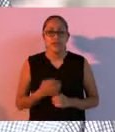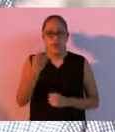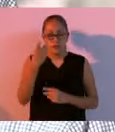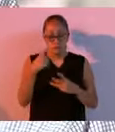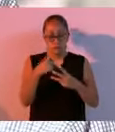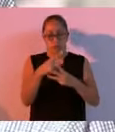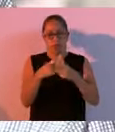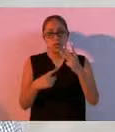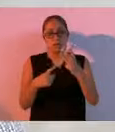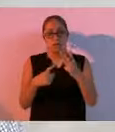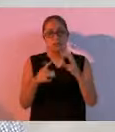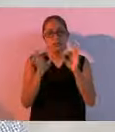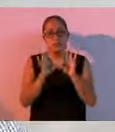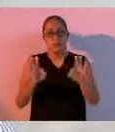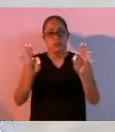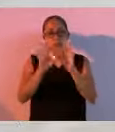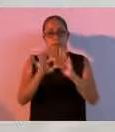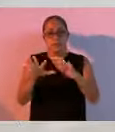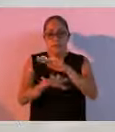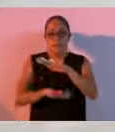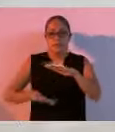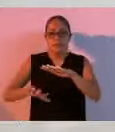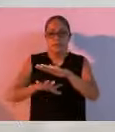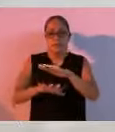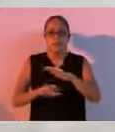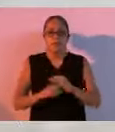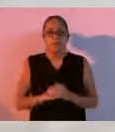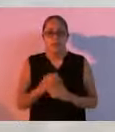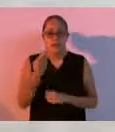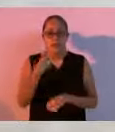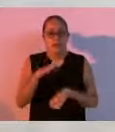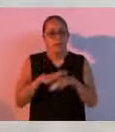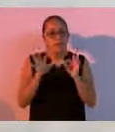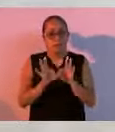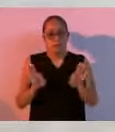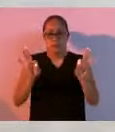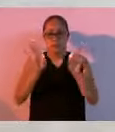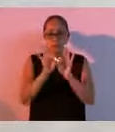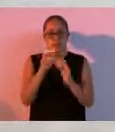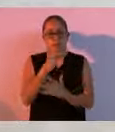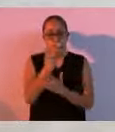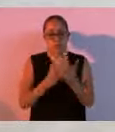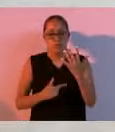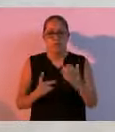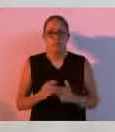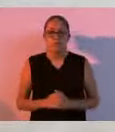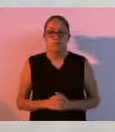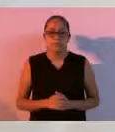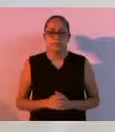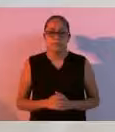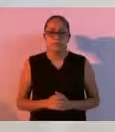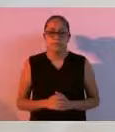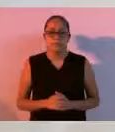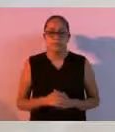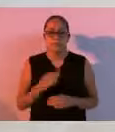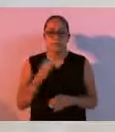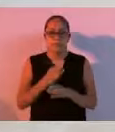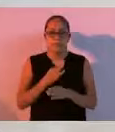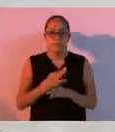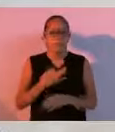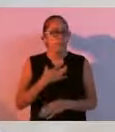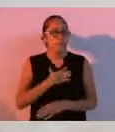3 componentes básicos, los 3 componentes, los 3 pilares del programa. Y estamos muy contentos porque